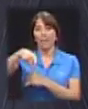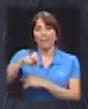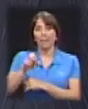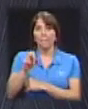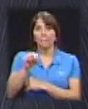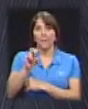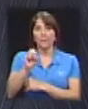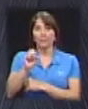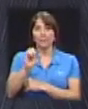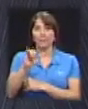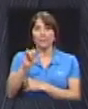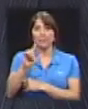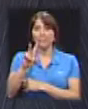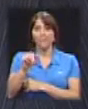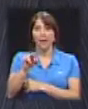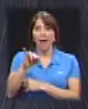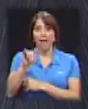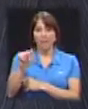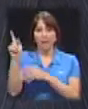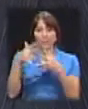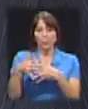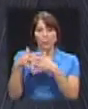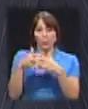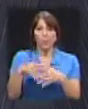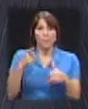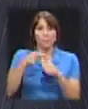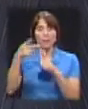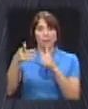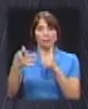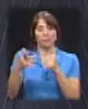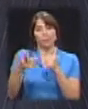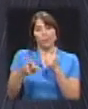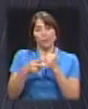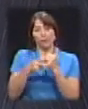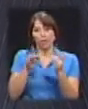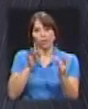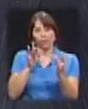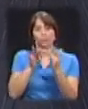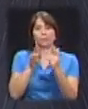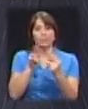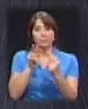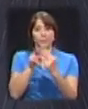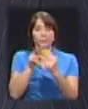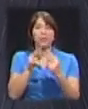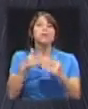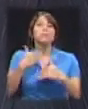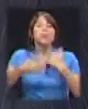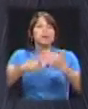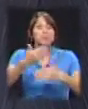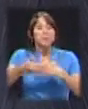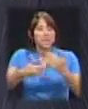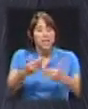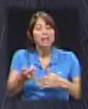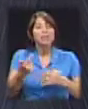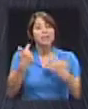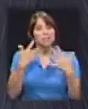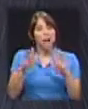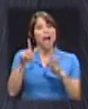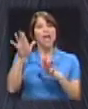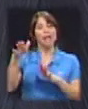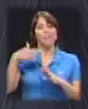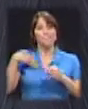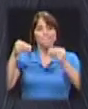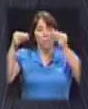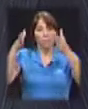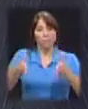contacto. Un poquito más adelante, no en los primeros cursos, pero un poco más adelante ya fui su alumno. Recuerdo muy bien